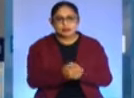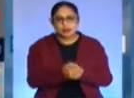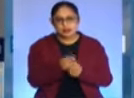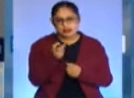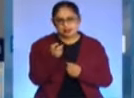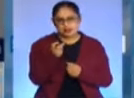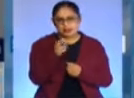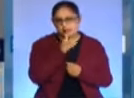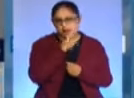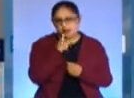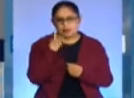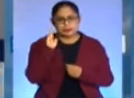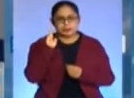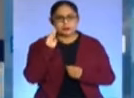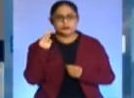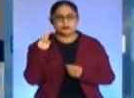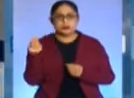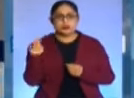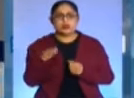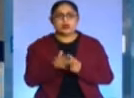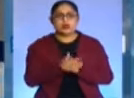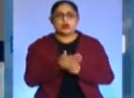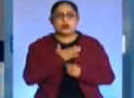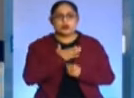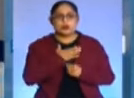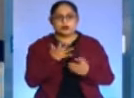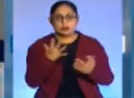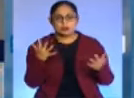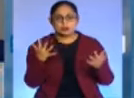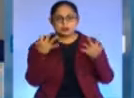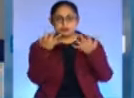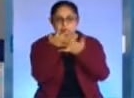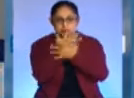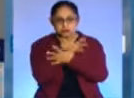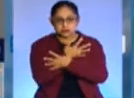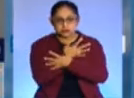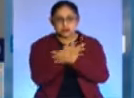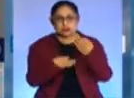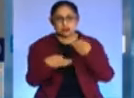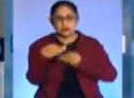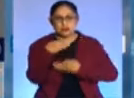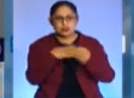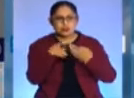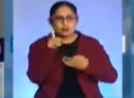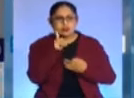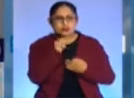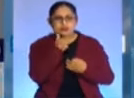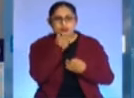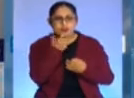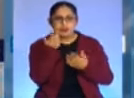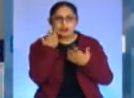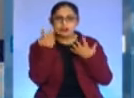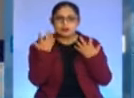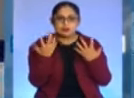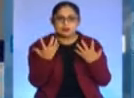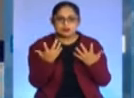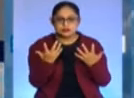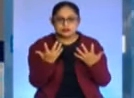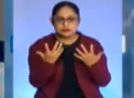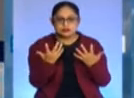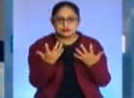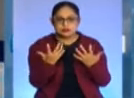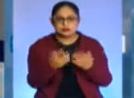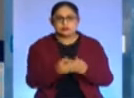merece Michoacán. Y estoy convencido de que todas y todos lo deseamos, lo